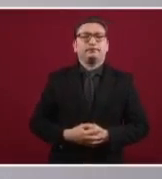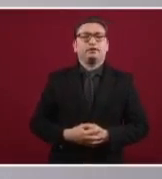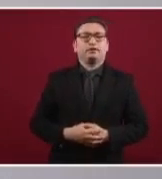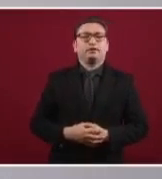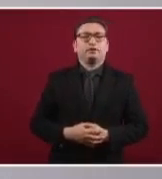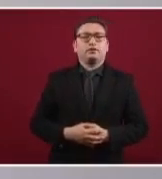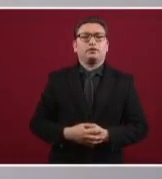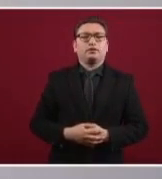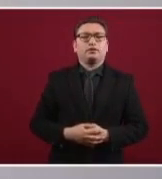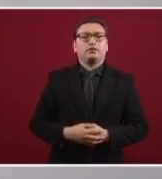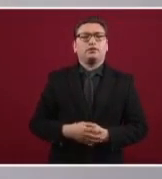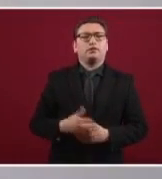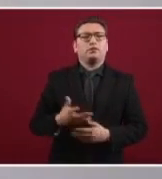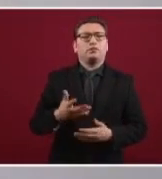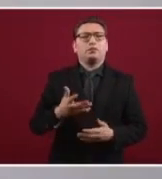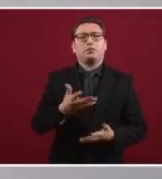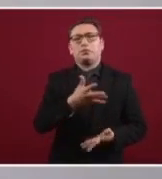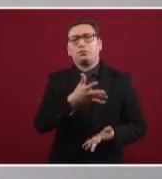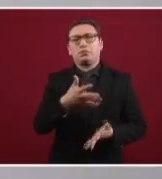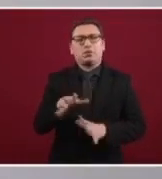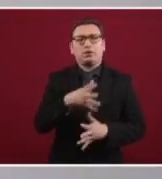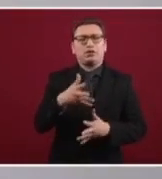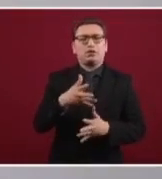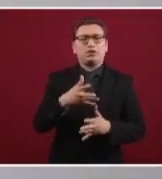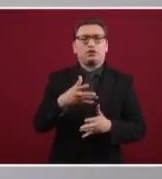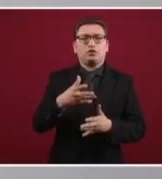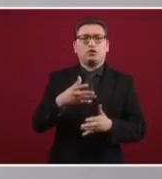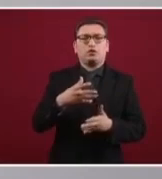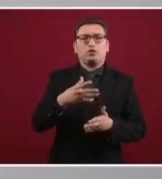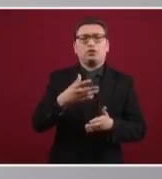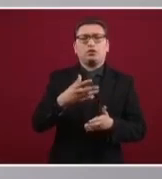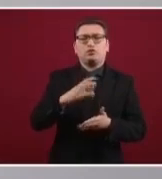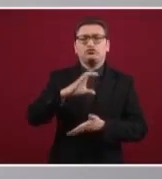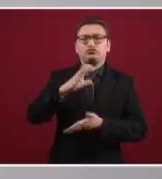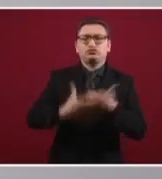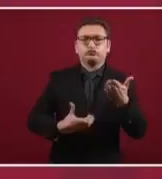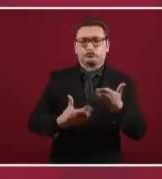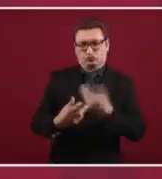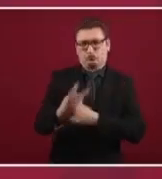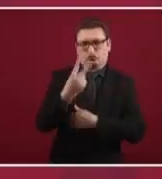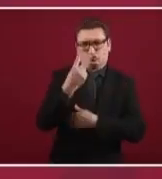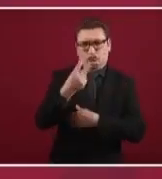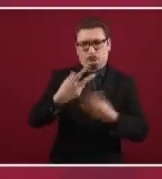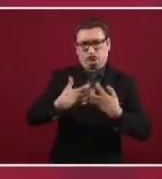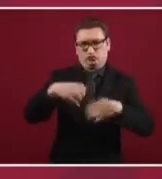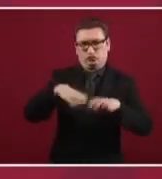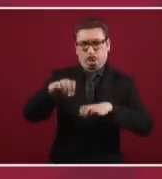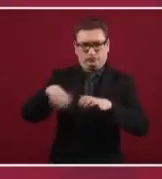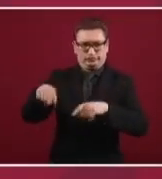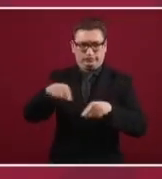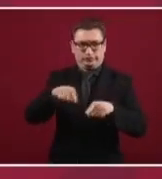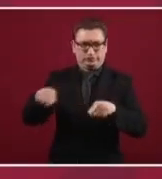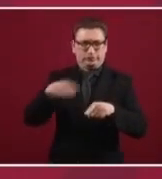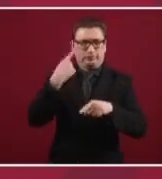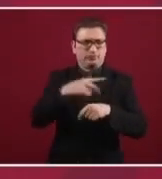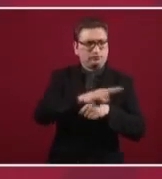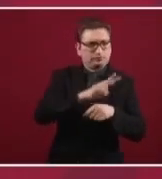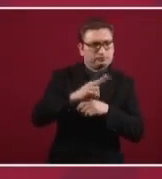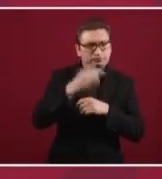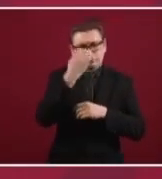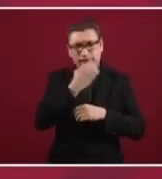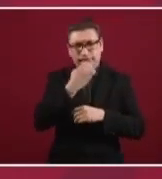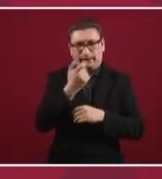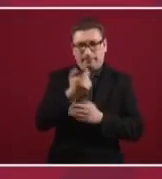cuando menos se deben de contratar a dos calificadoras. Se les paga por